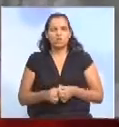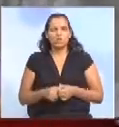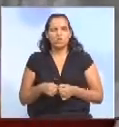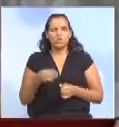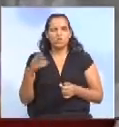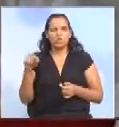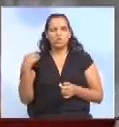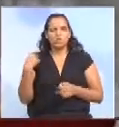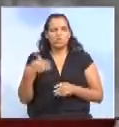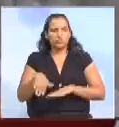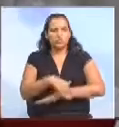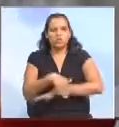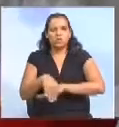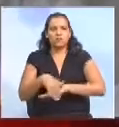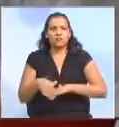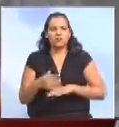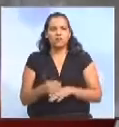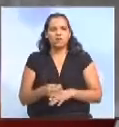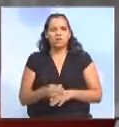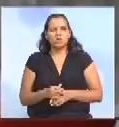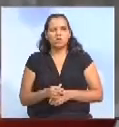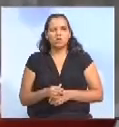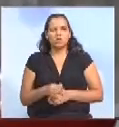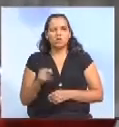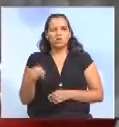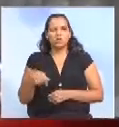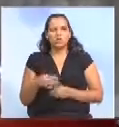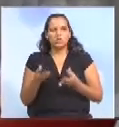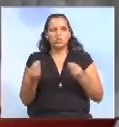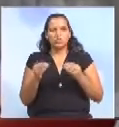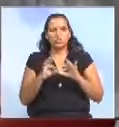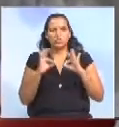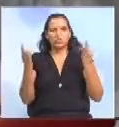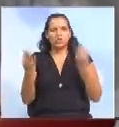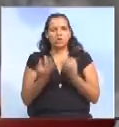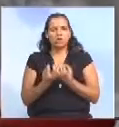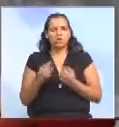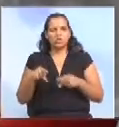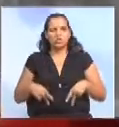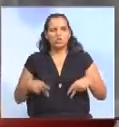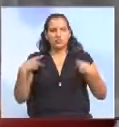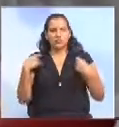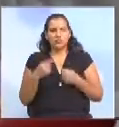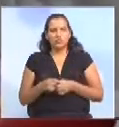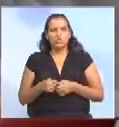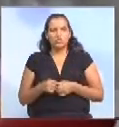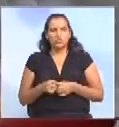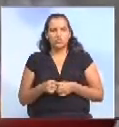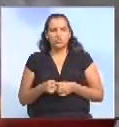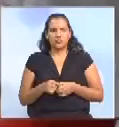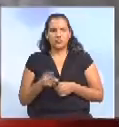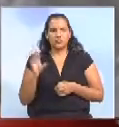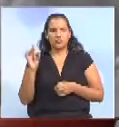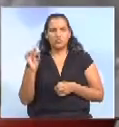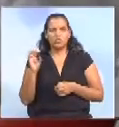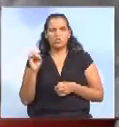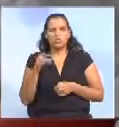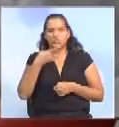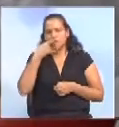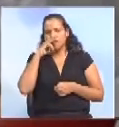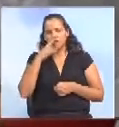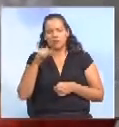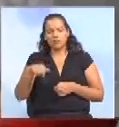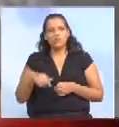quedamos sin vía, estamos incomunicados porque la vía se nos ha ido. Aquí existen algunas familias, existen alrededor de unos 80 menores de